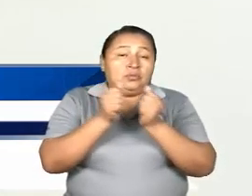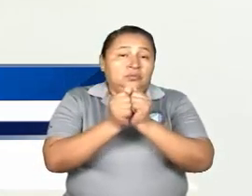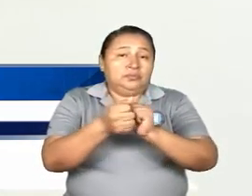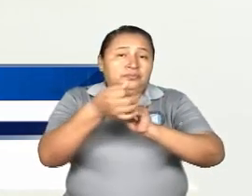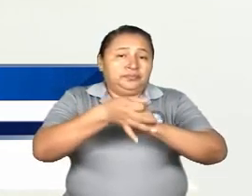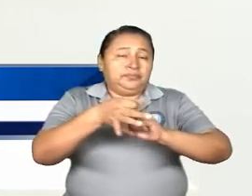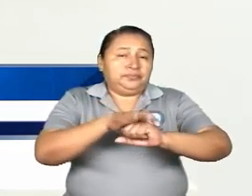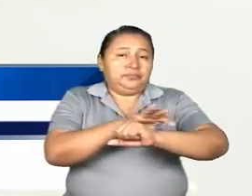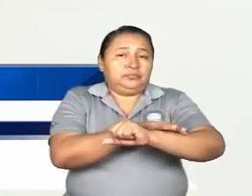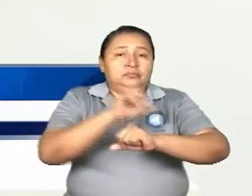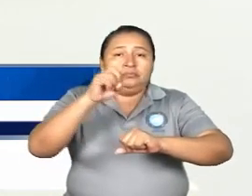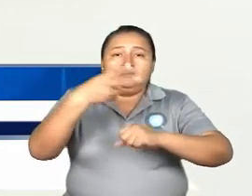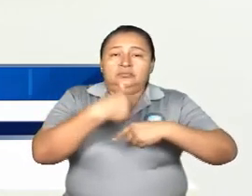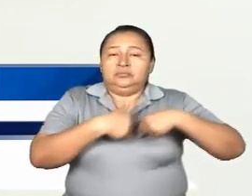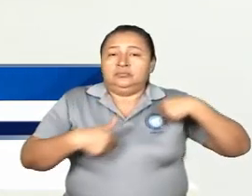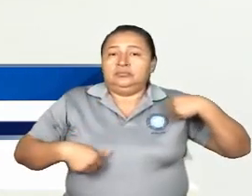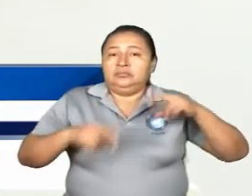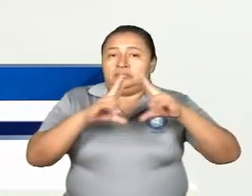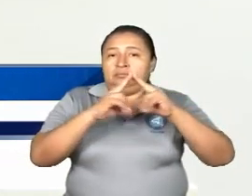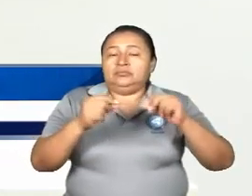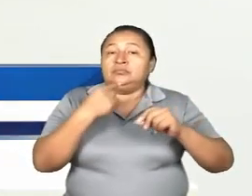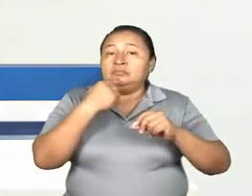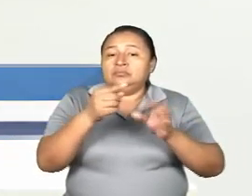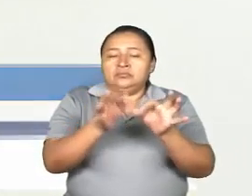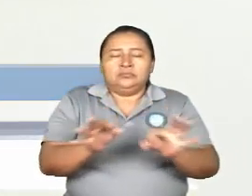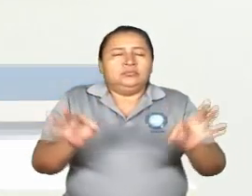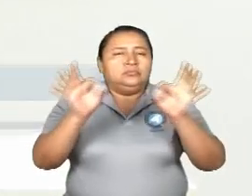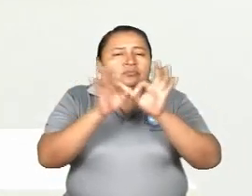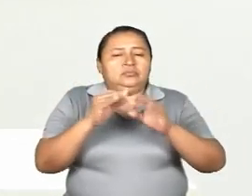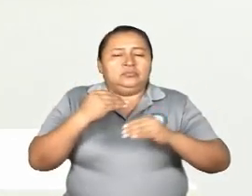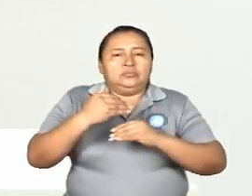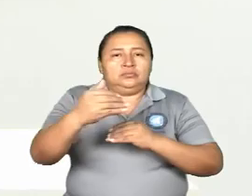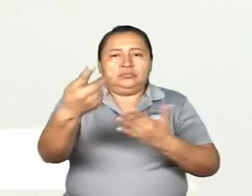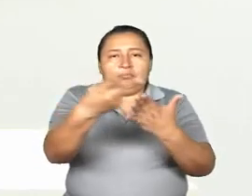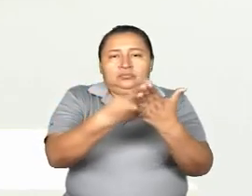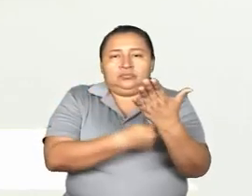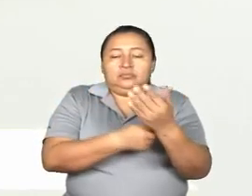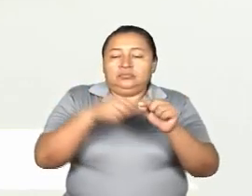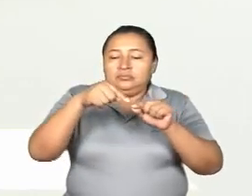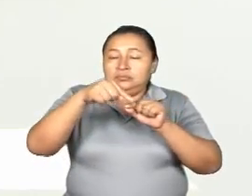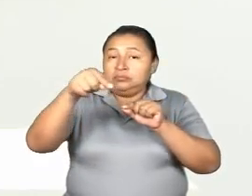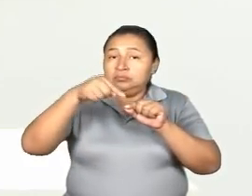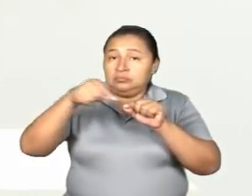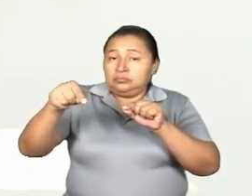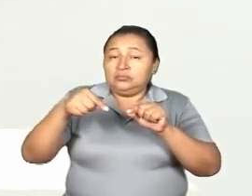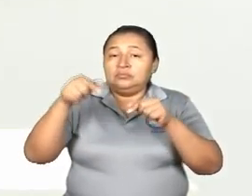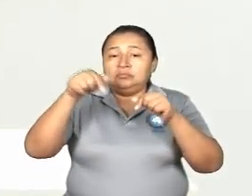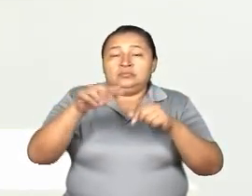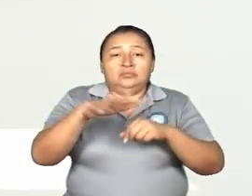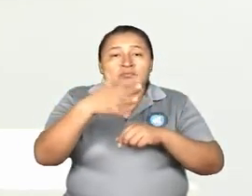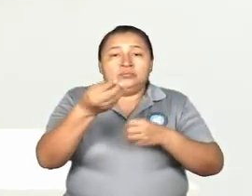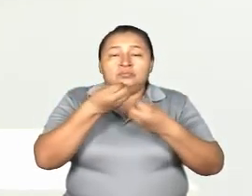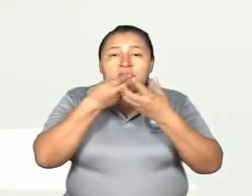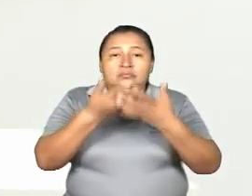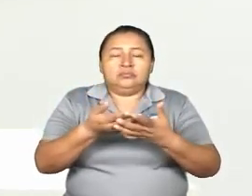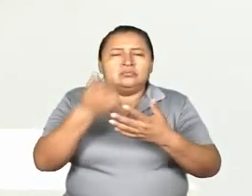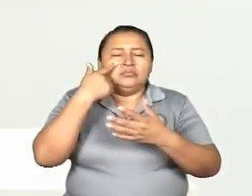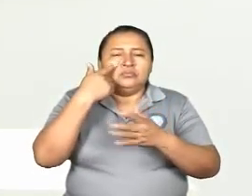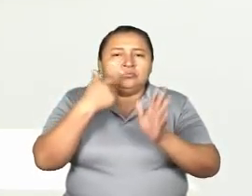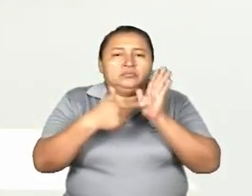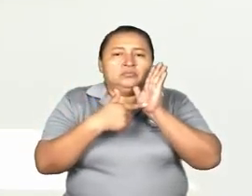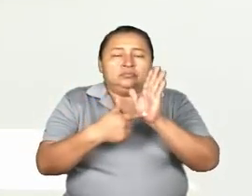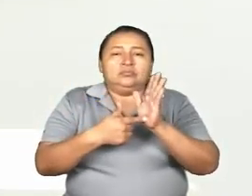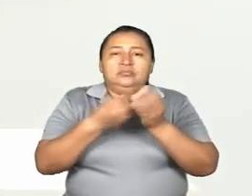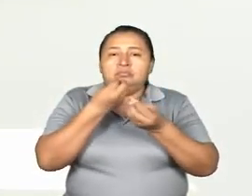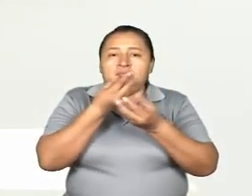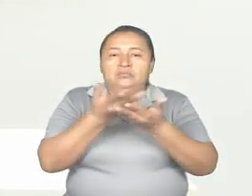Murillo, vicepresidenta de nuestro país, destacó los avances de los proyectos en los municipios. Esta y otras informaciones se las mostramos en